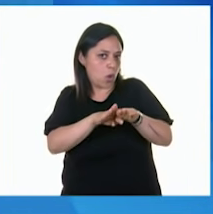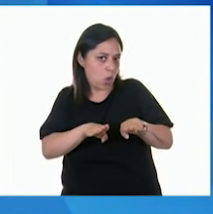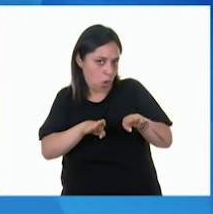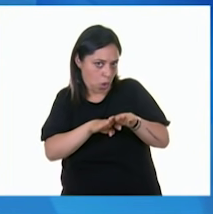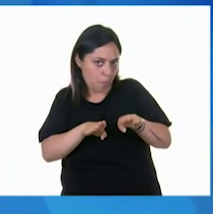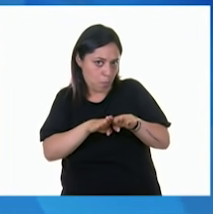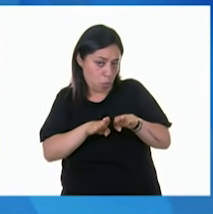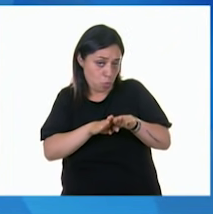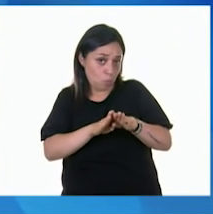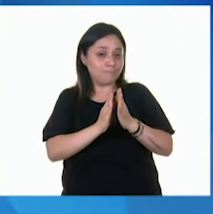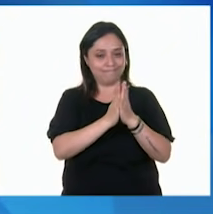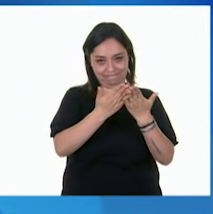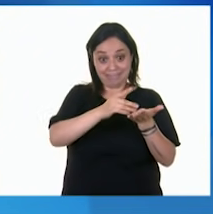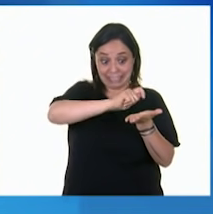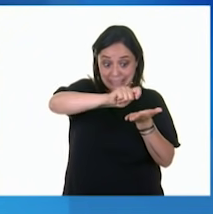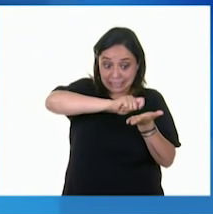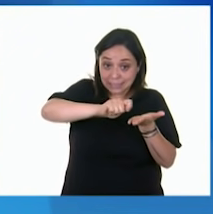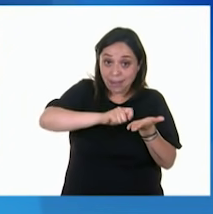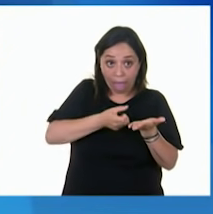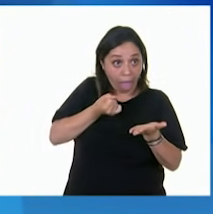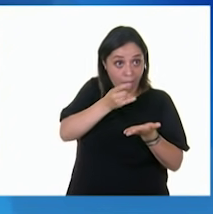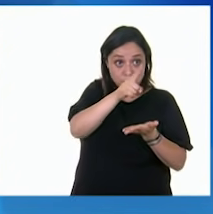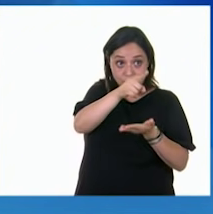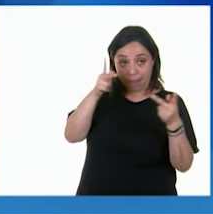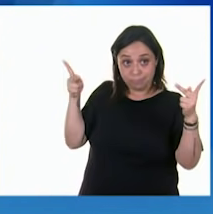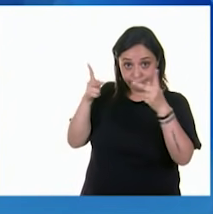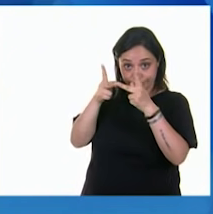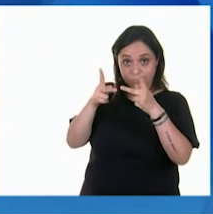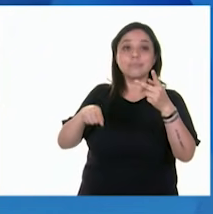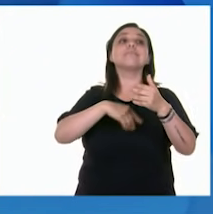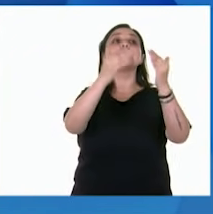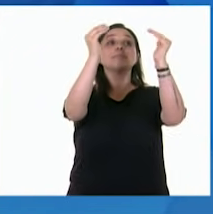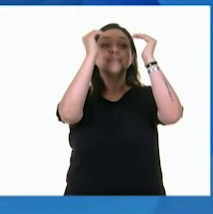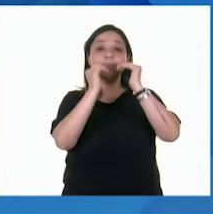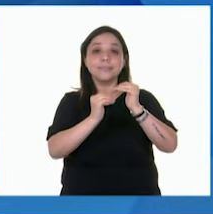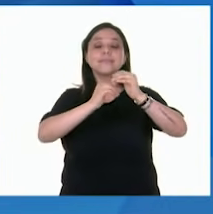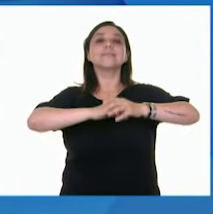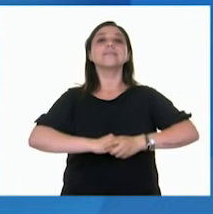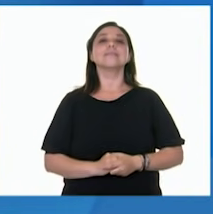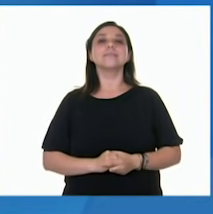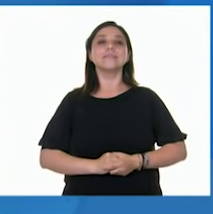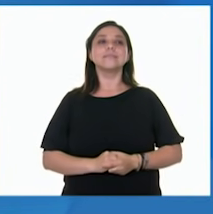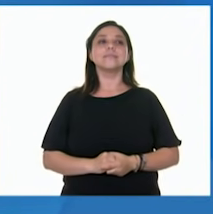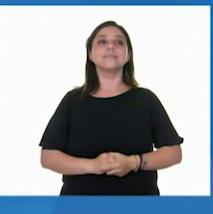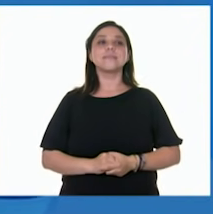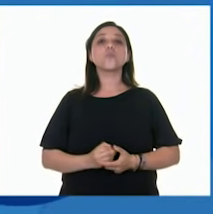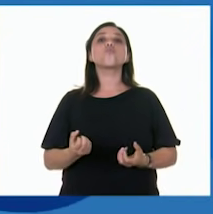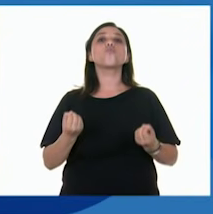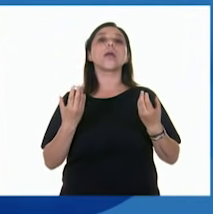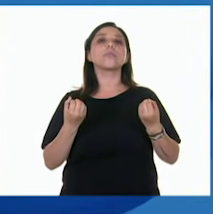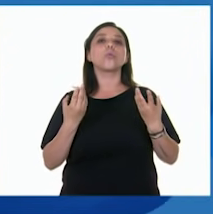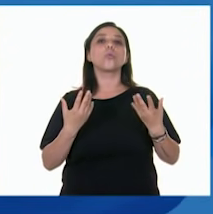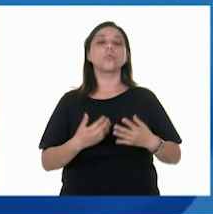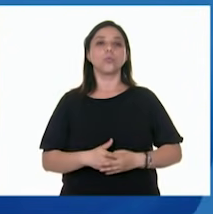de desafíos. A ver, vamos a ver. Vamos con sigue la tercera. La tercera nos está diciendo